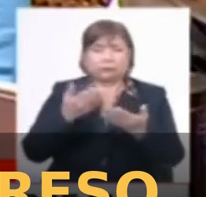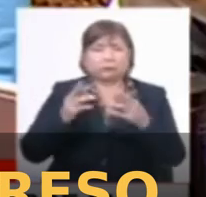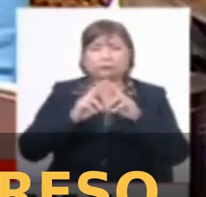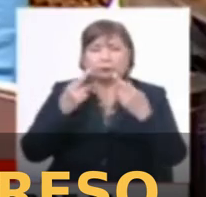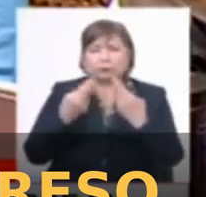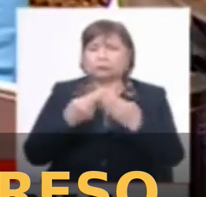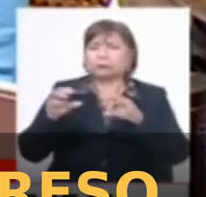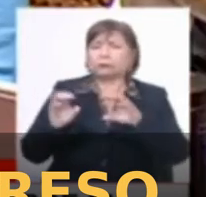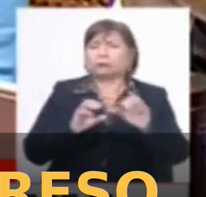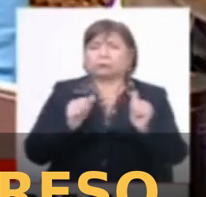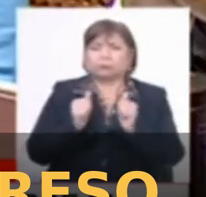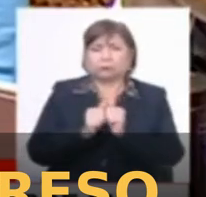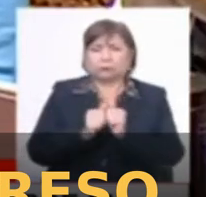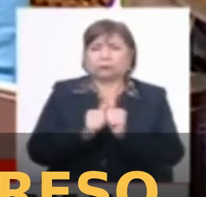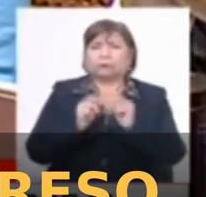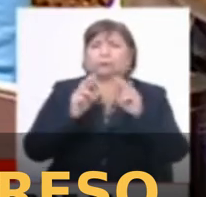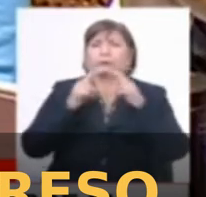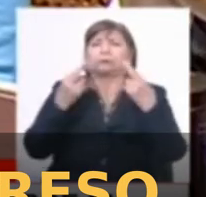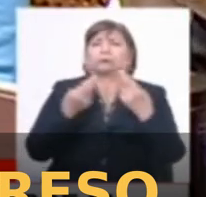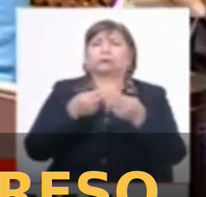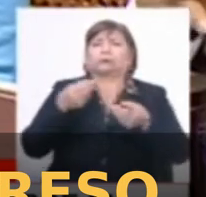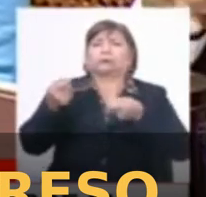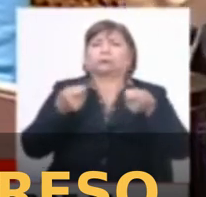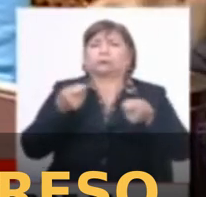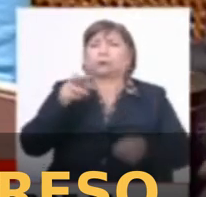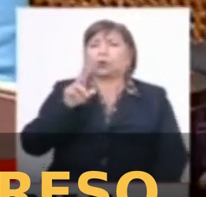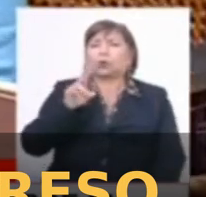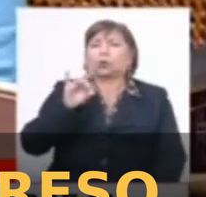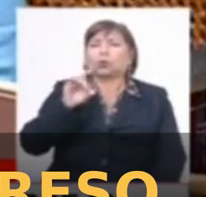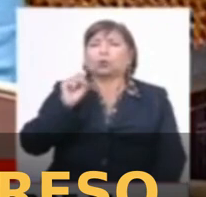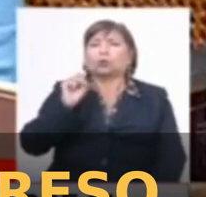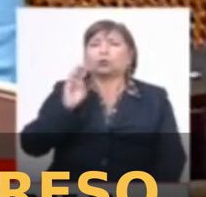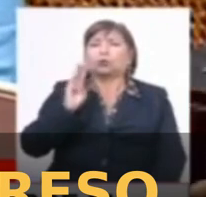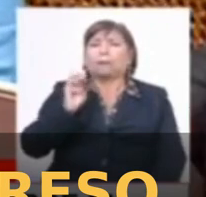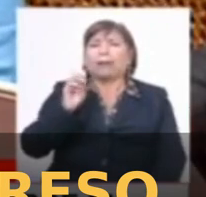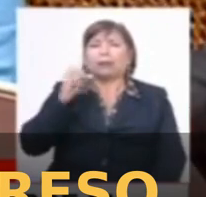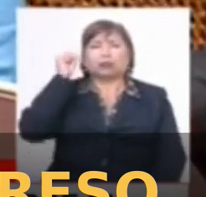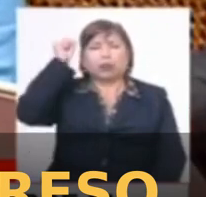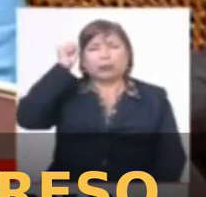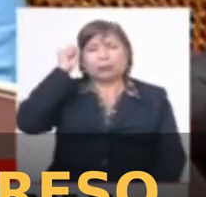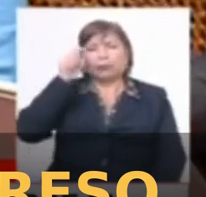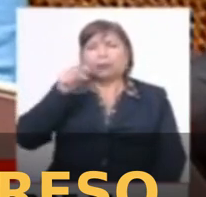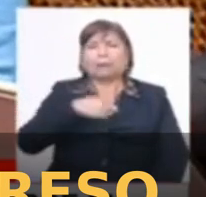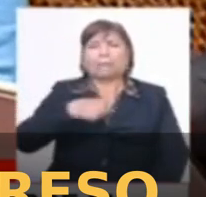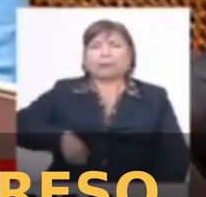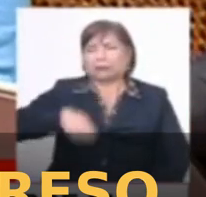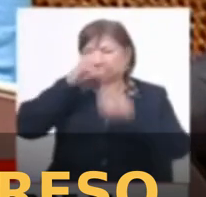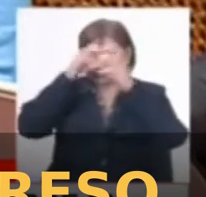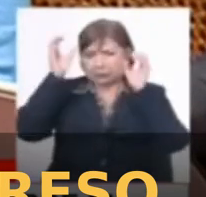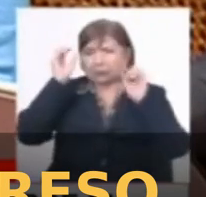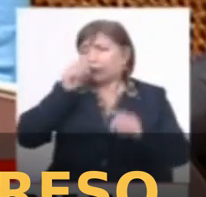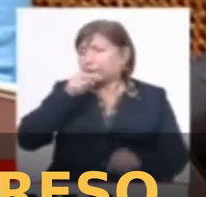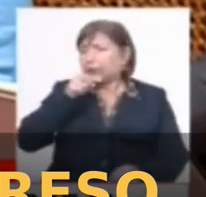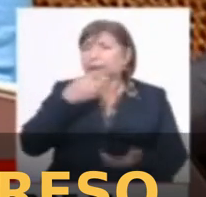Pacheco? La reunión la ejecutó el señor Roosevelt, que es el sobrino del presidente, aquel que está encargado de todo lo que es